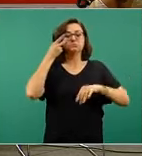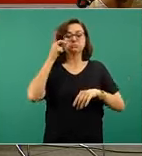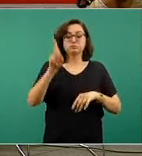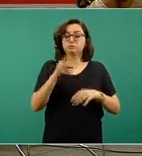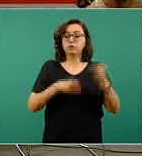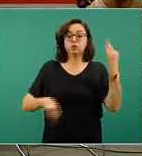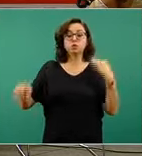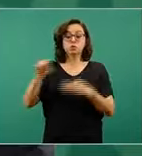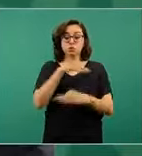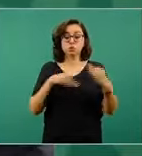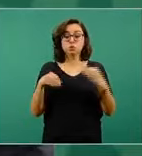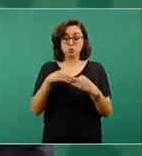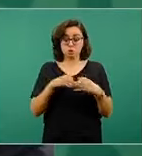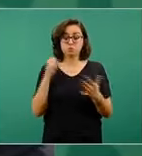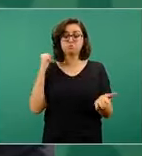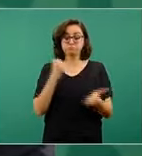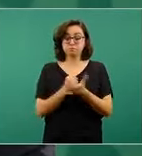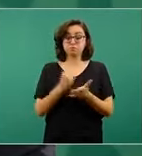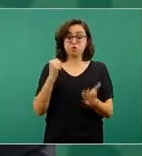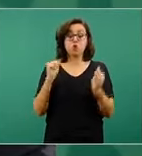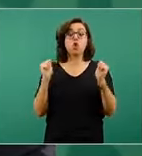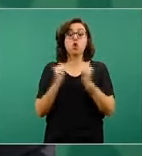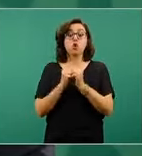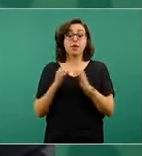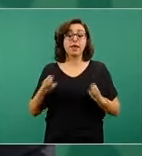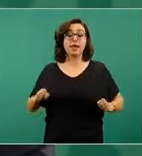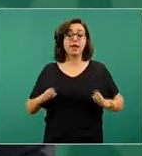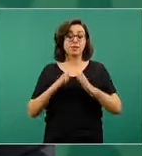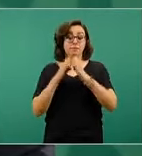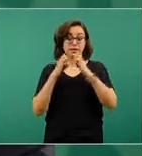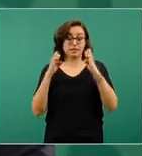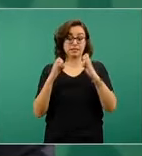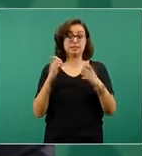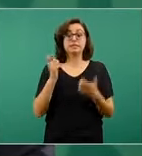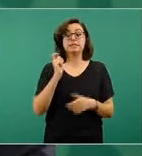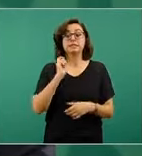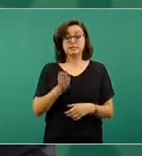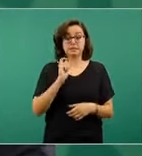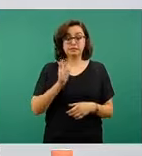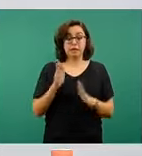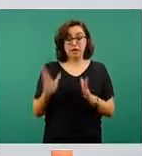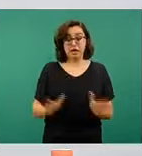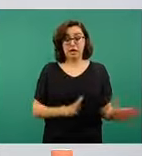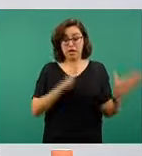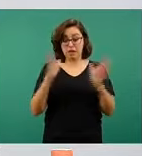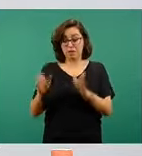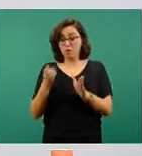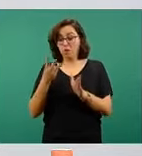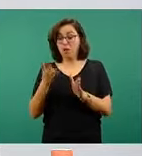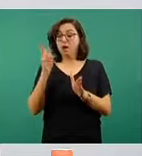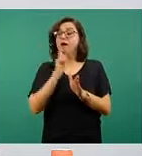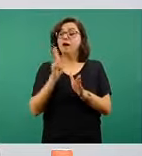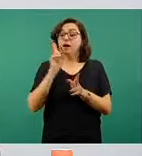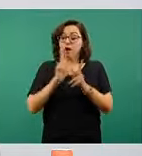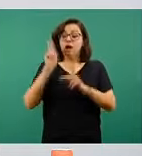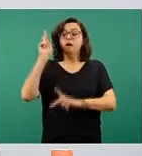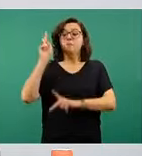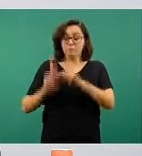bajo un marco de uso de emergencia, lo que quiere decir que los ensayos 3 de todas ellas todavía continúan, y esto es